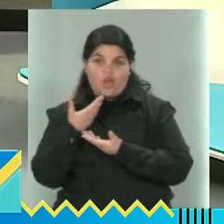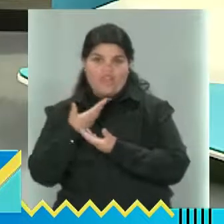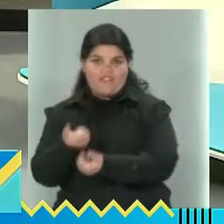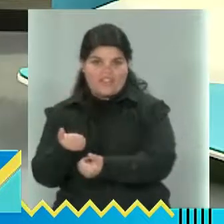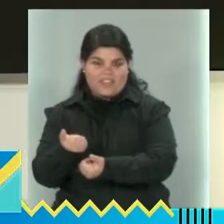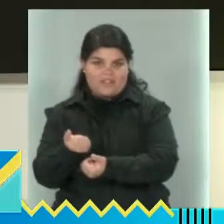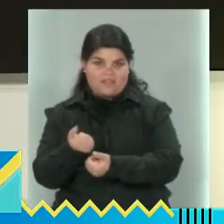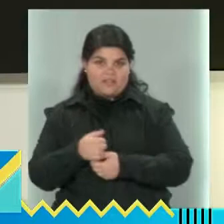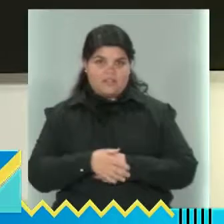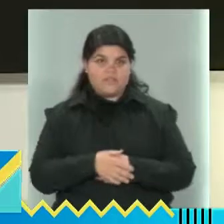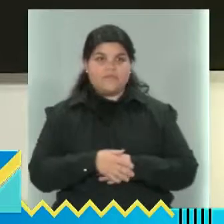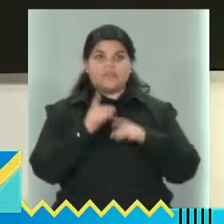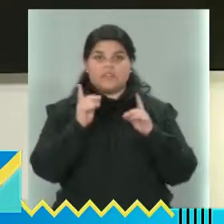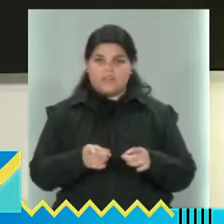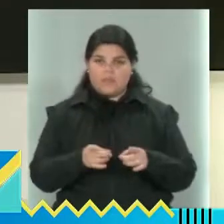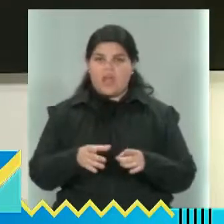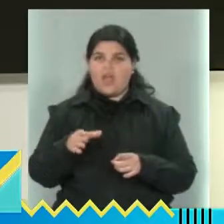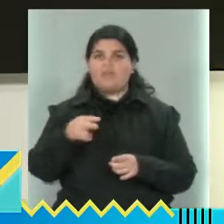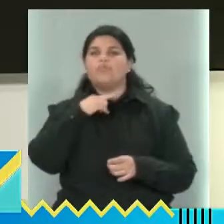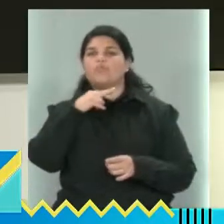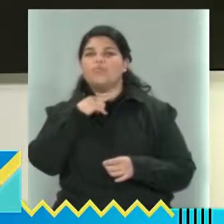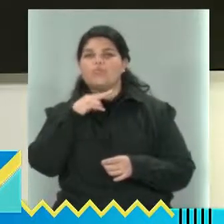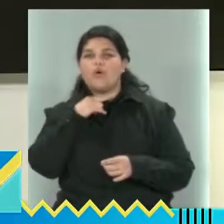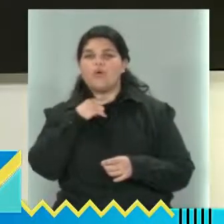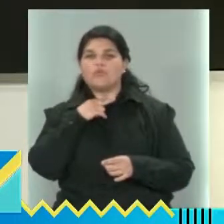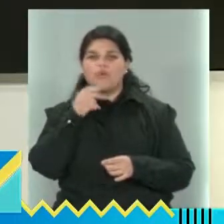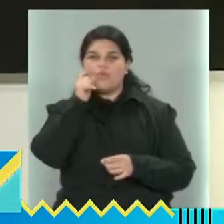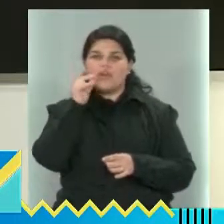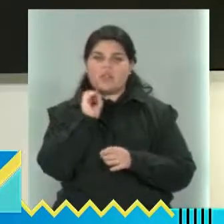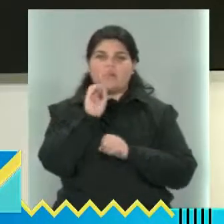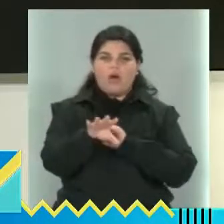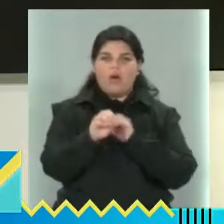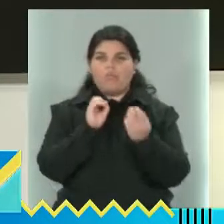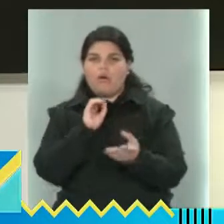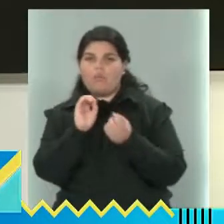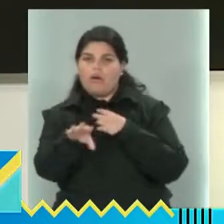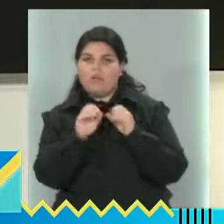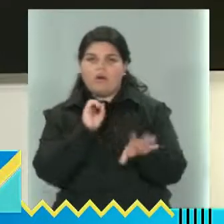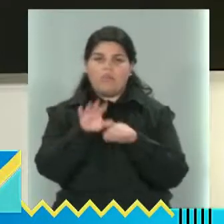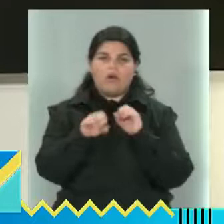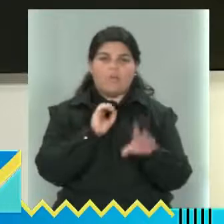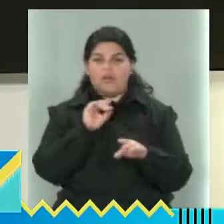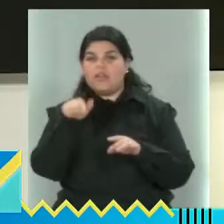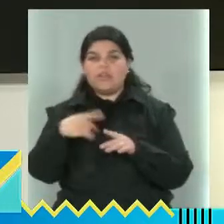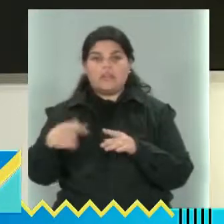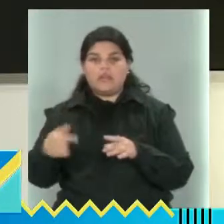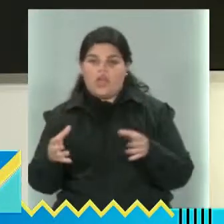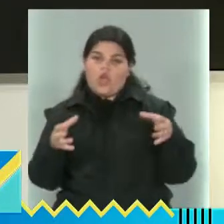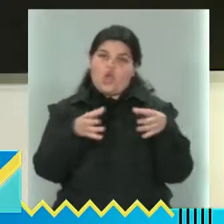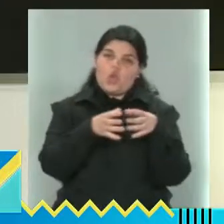contexto donde también circulaban muchos audios y donde se increpaba tanto al oficialismo por parte de